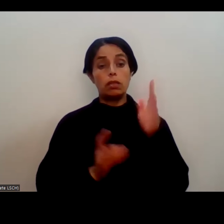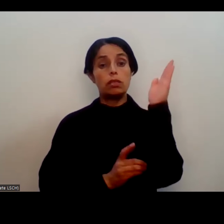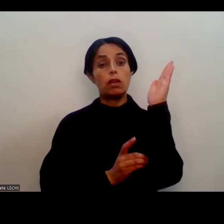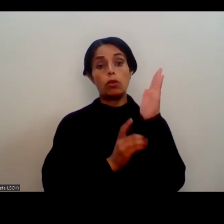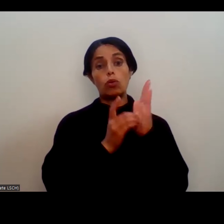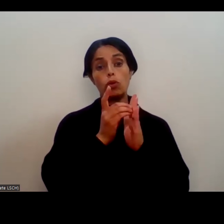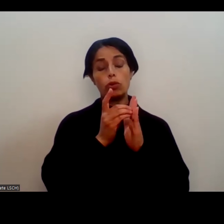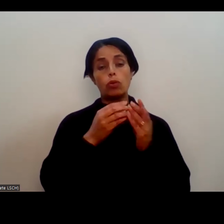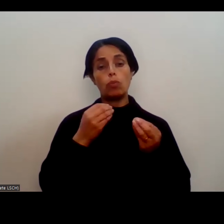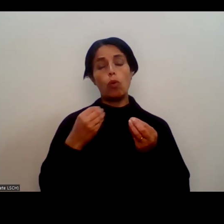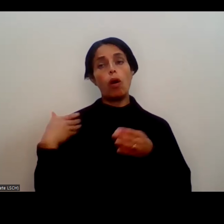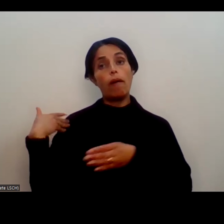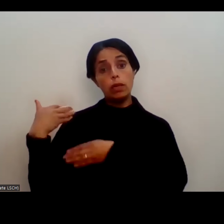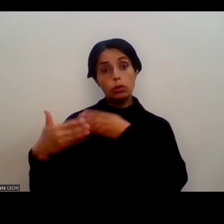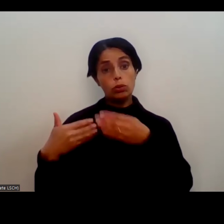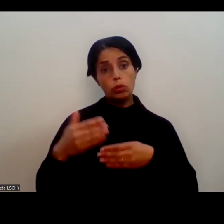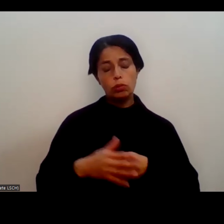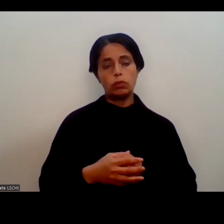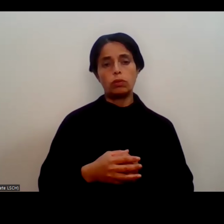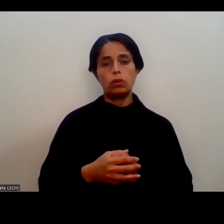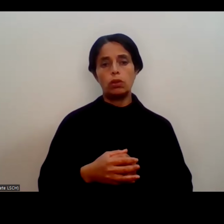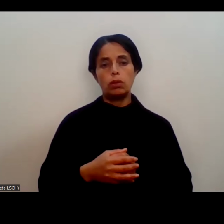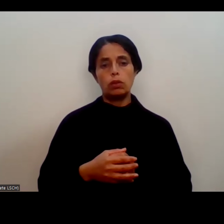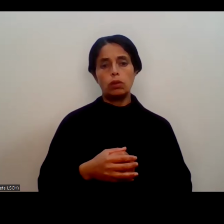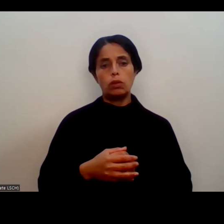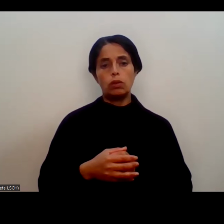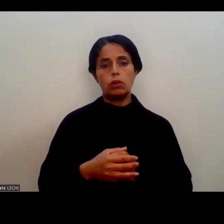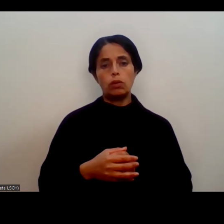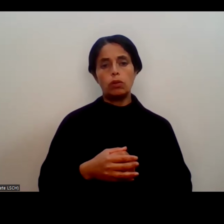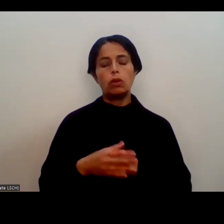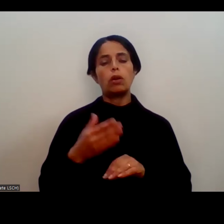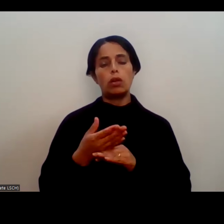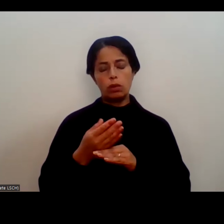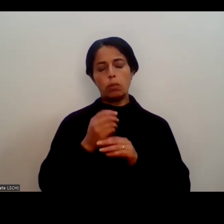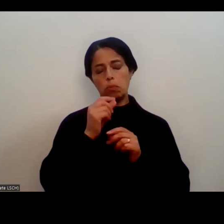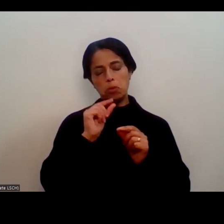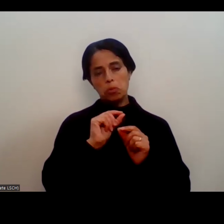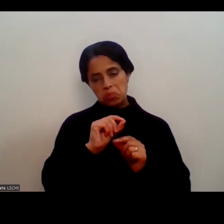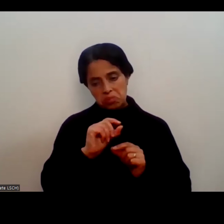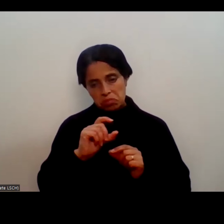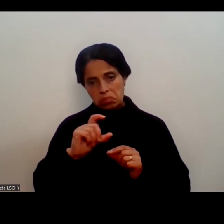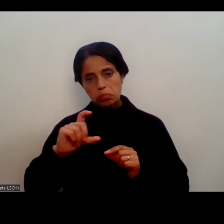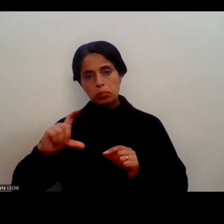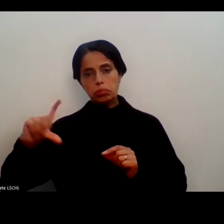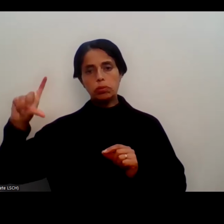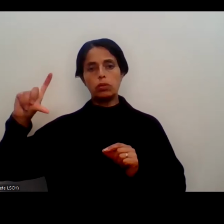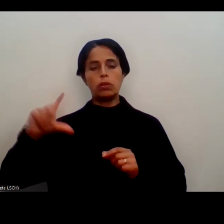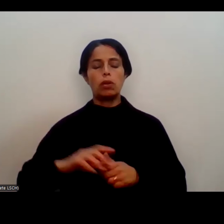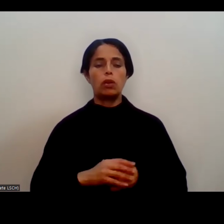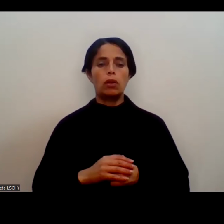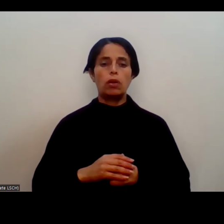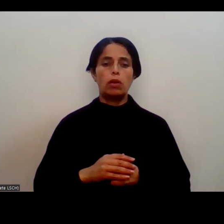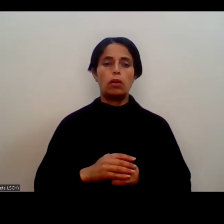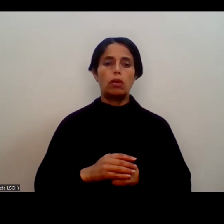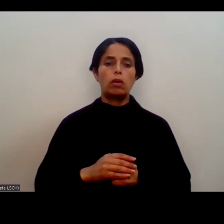evolución, em, hay cierta evolución porque cuando hacia